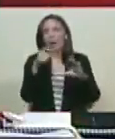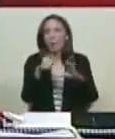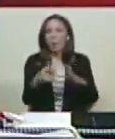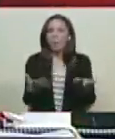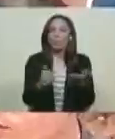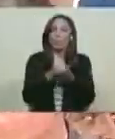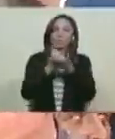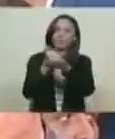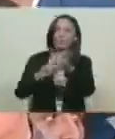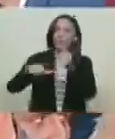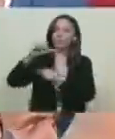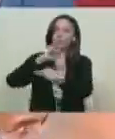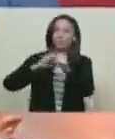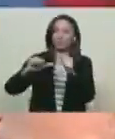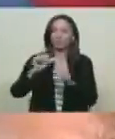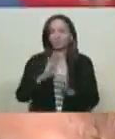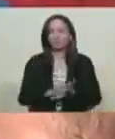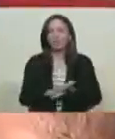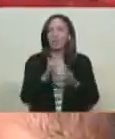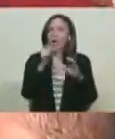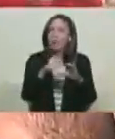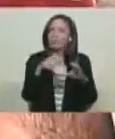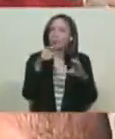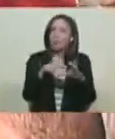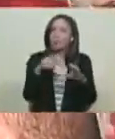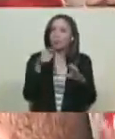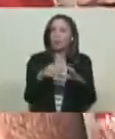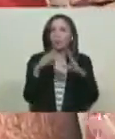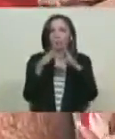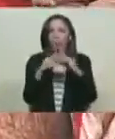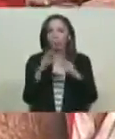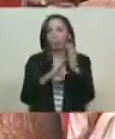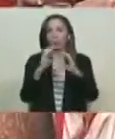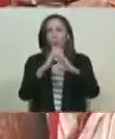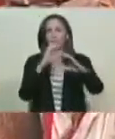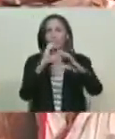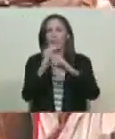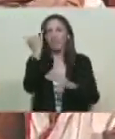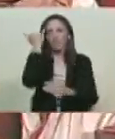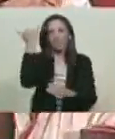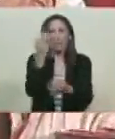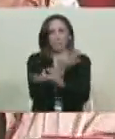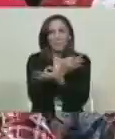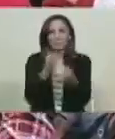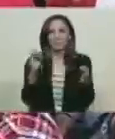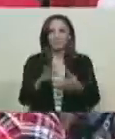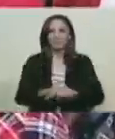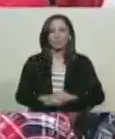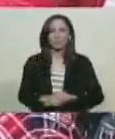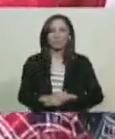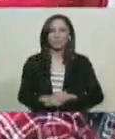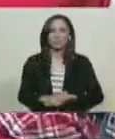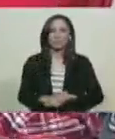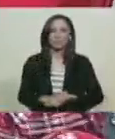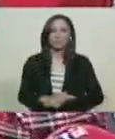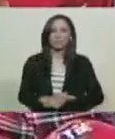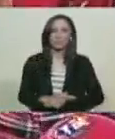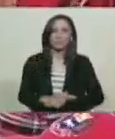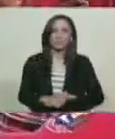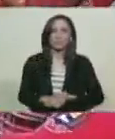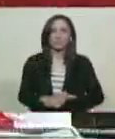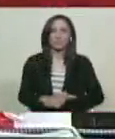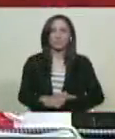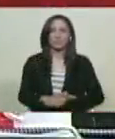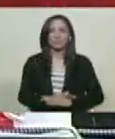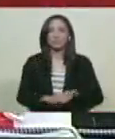ayuda, para la inversión en el transporte. Es una idea maravillosa, maravillosa. Podemos